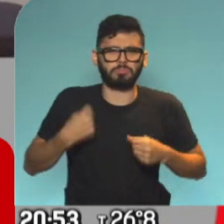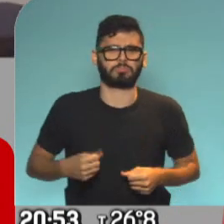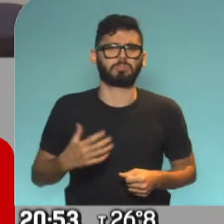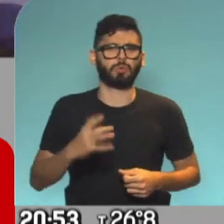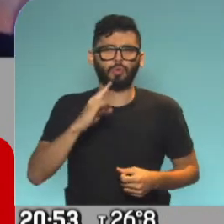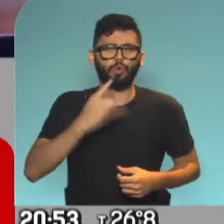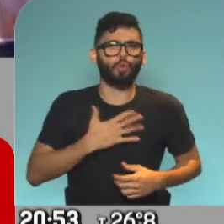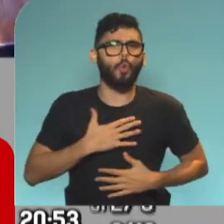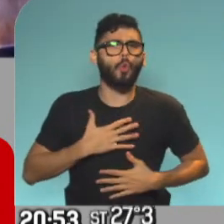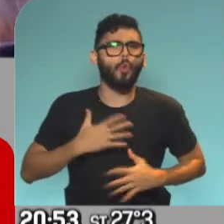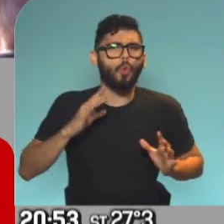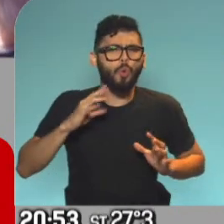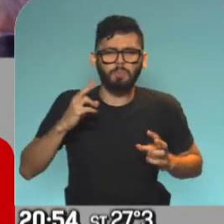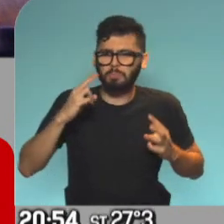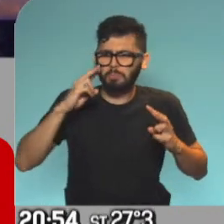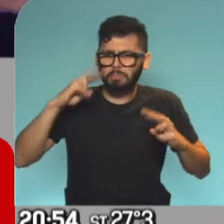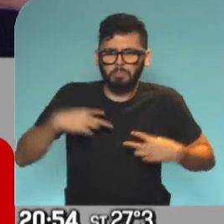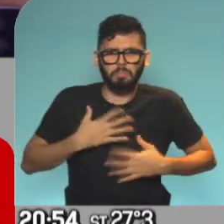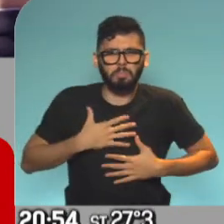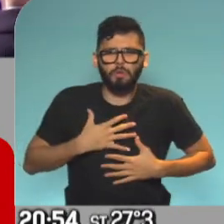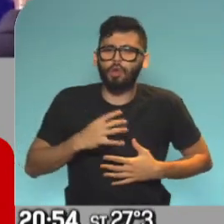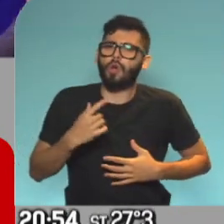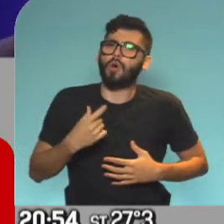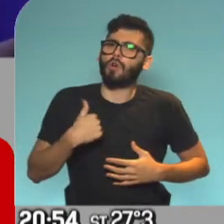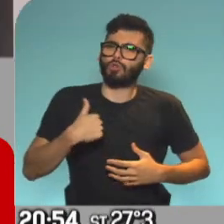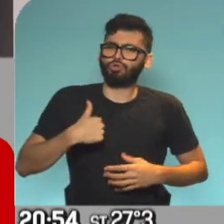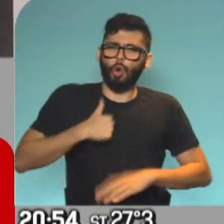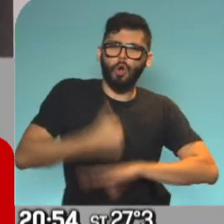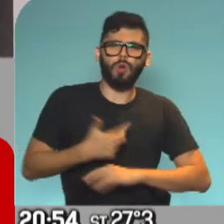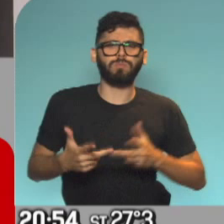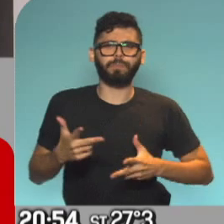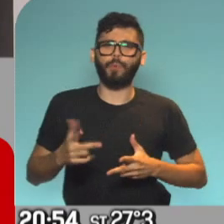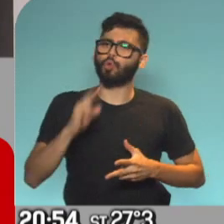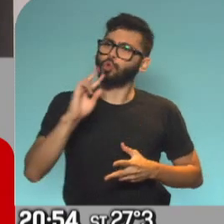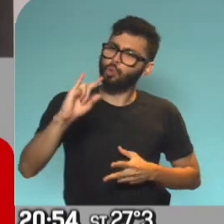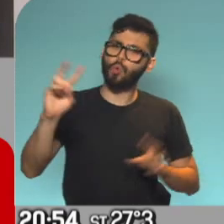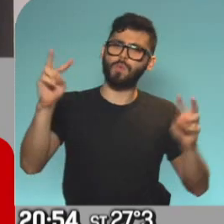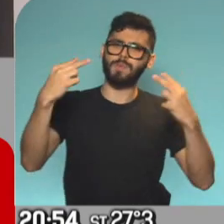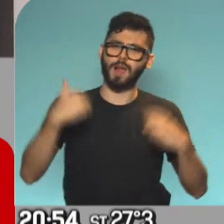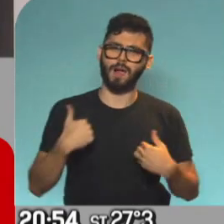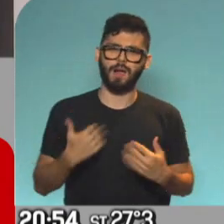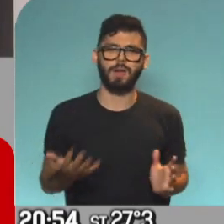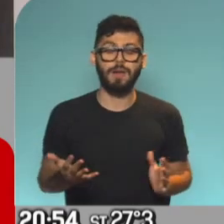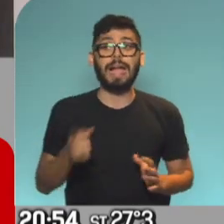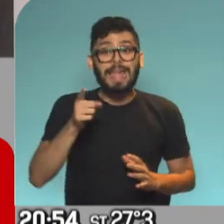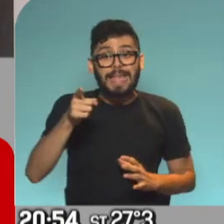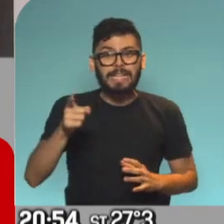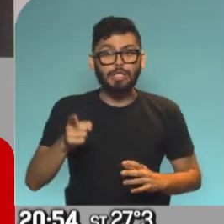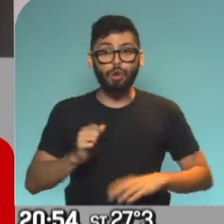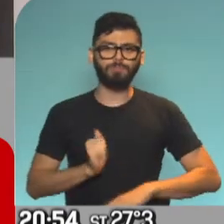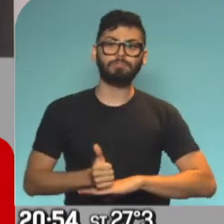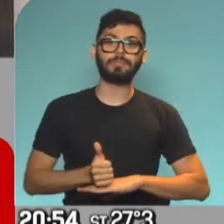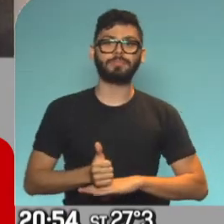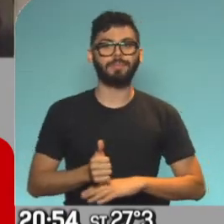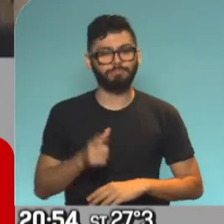propia y queremos ser oídos, queremos ser escuchados. Y me parece que eso es fundamental, y creo que